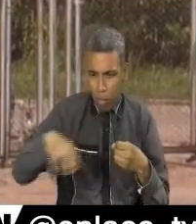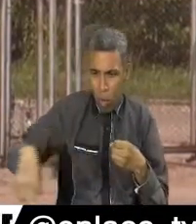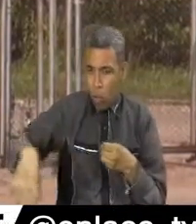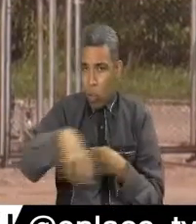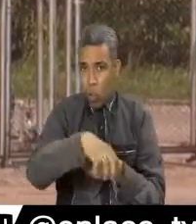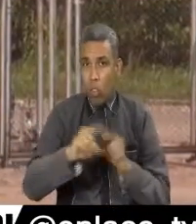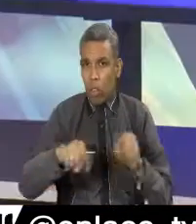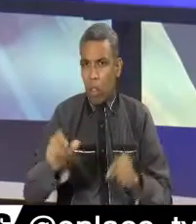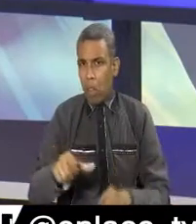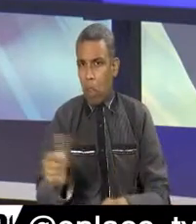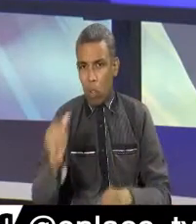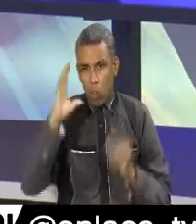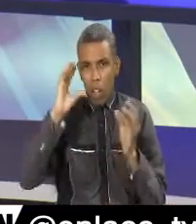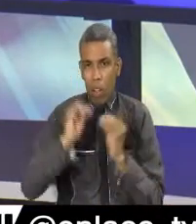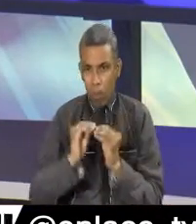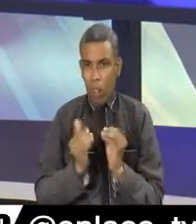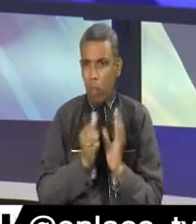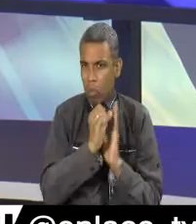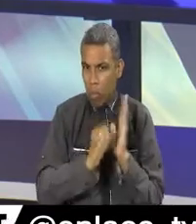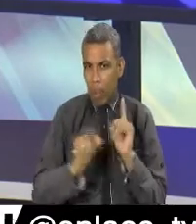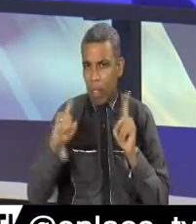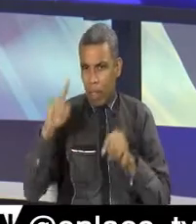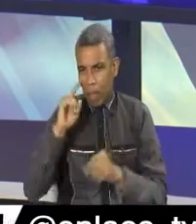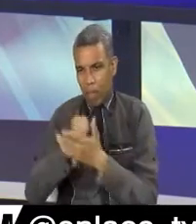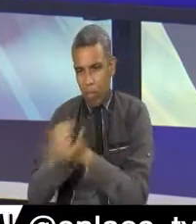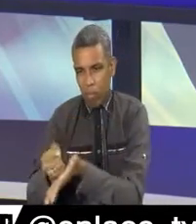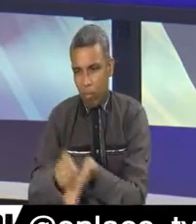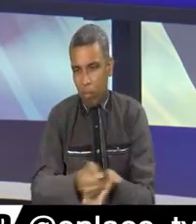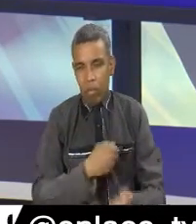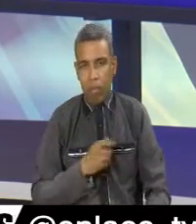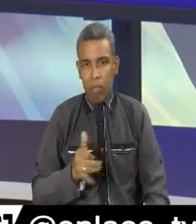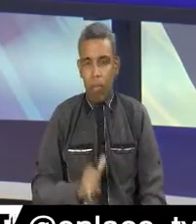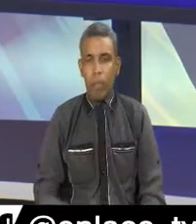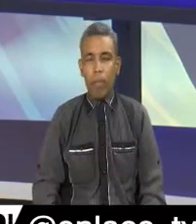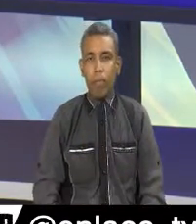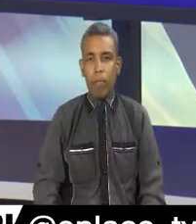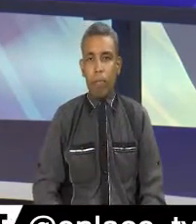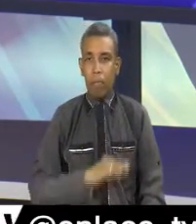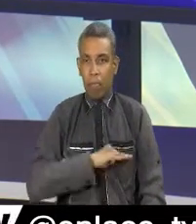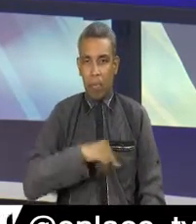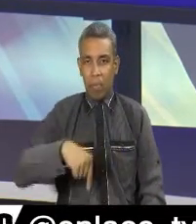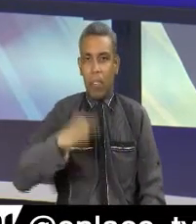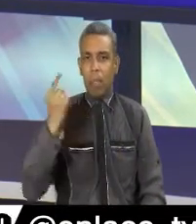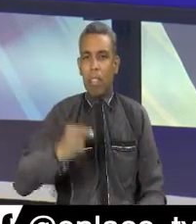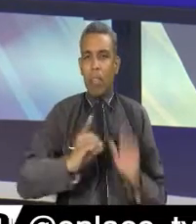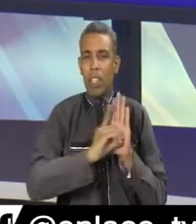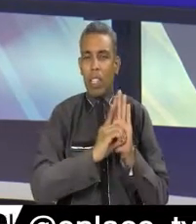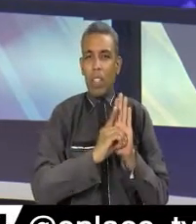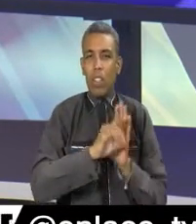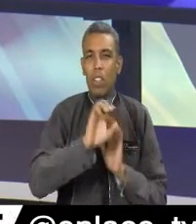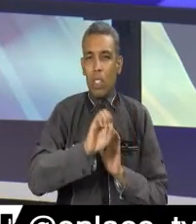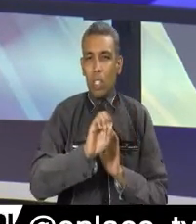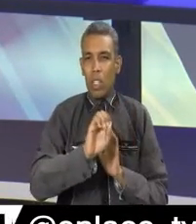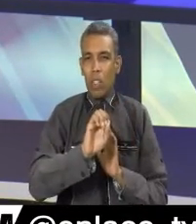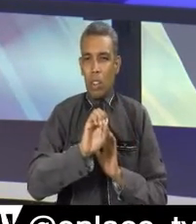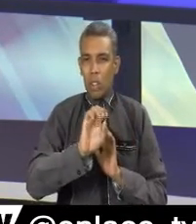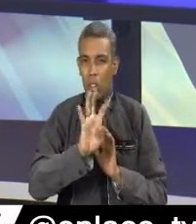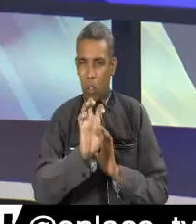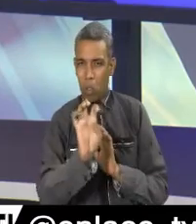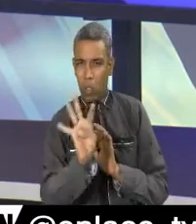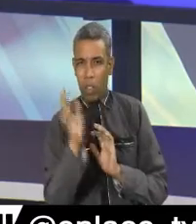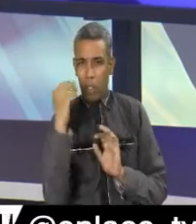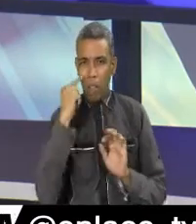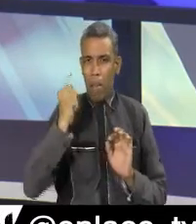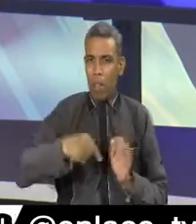regionales. El gobierno local modificó el decreto 044 por el 271 en el que se establecen los